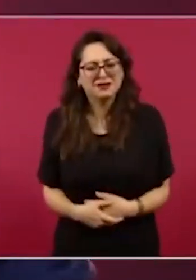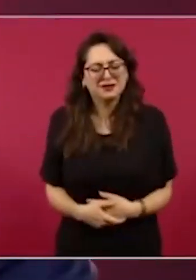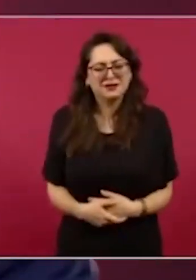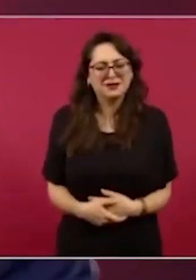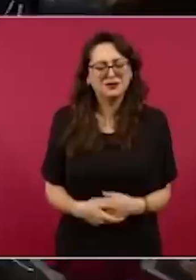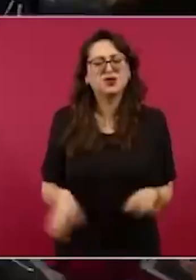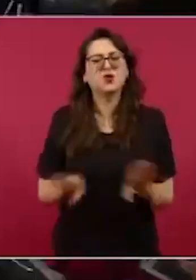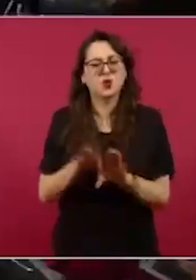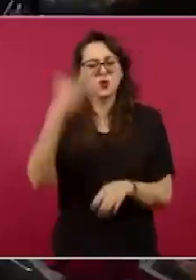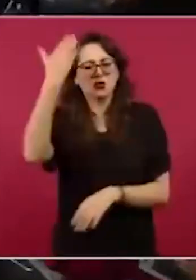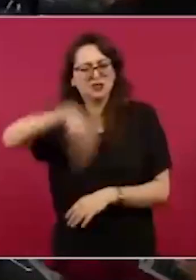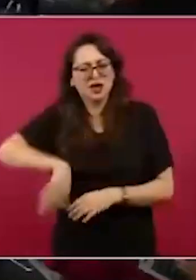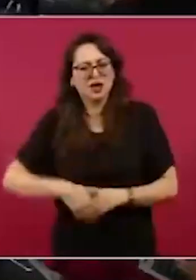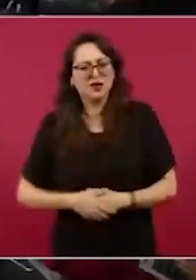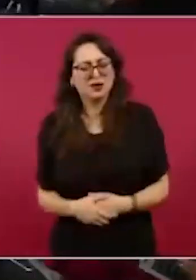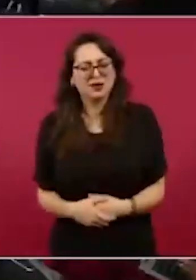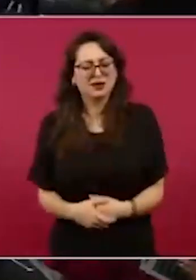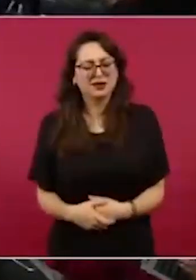¿Eh?